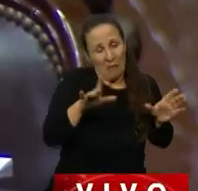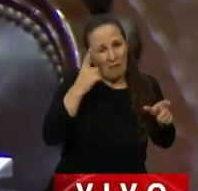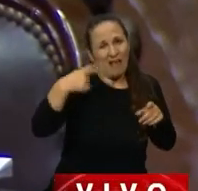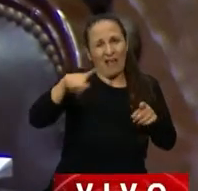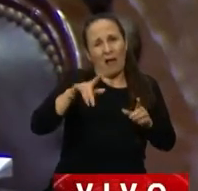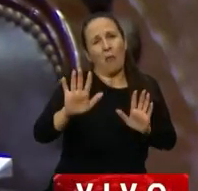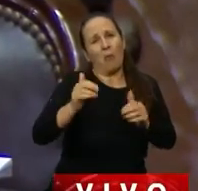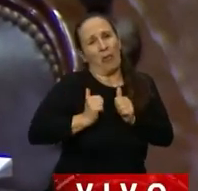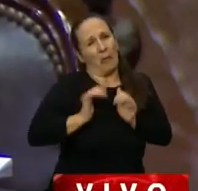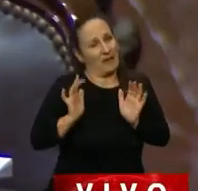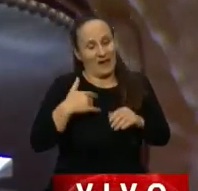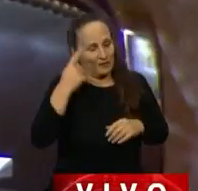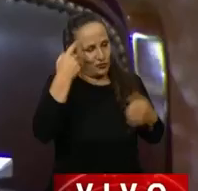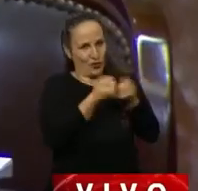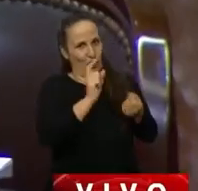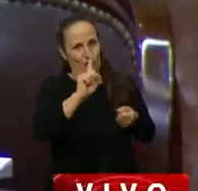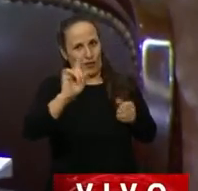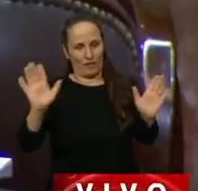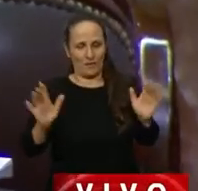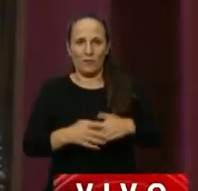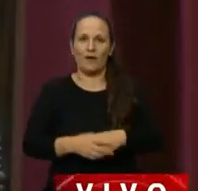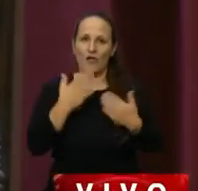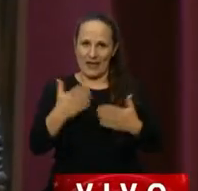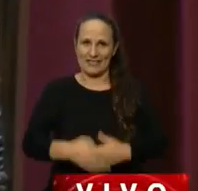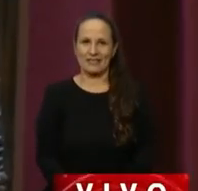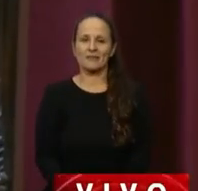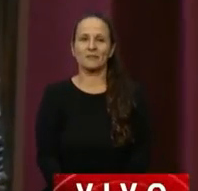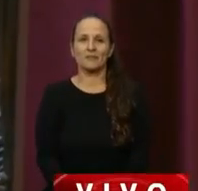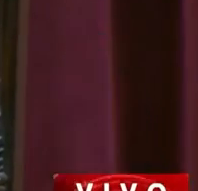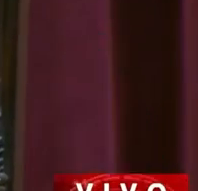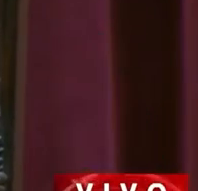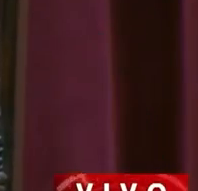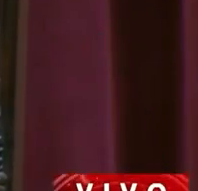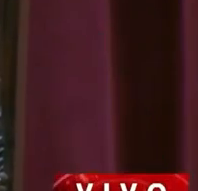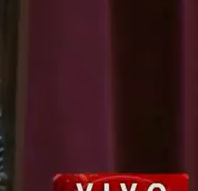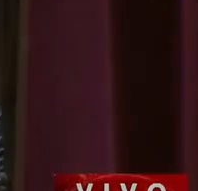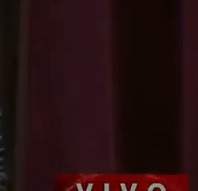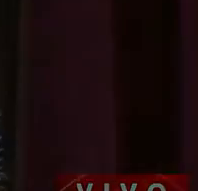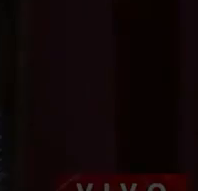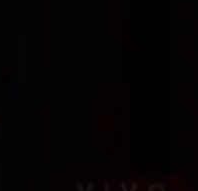pueden esperar. Yo no creo eso. Gracias. Gracias, diputada Hernández.